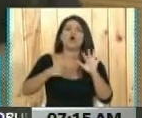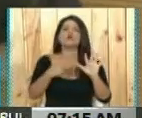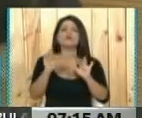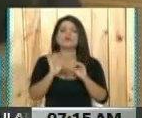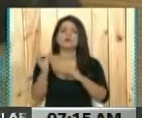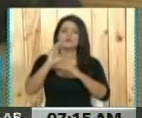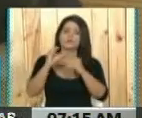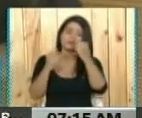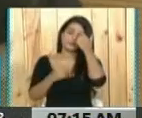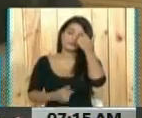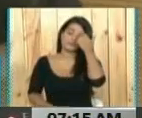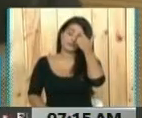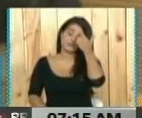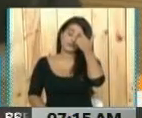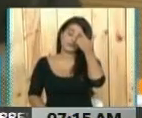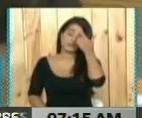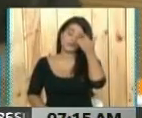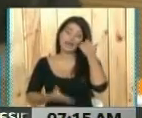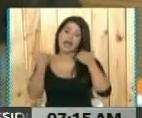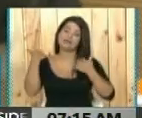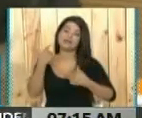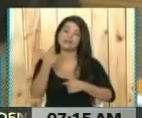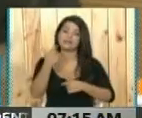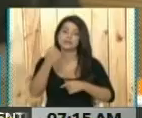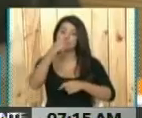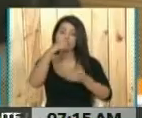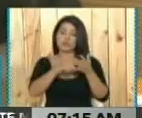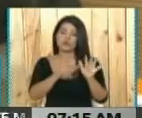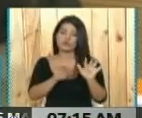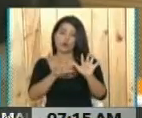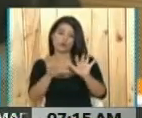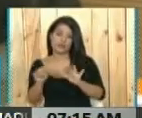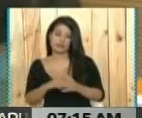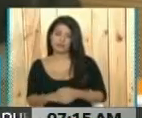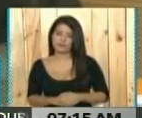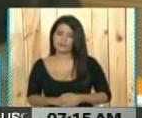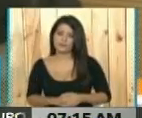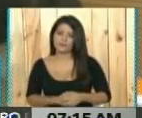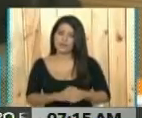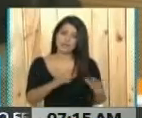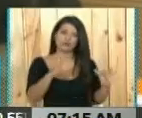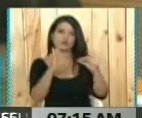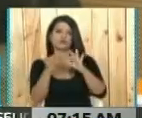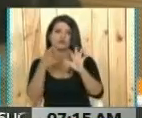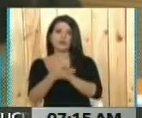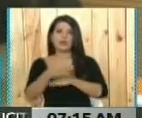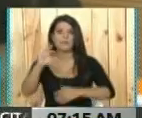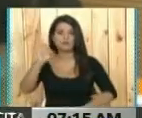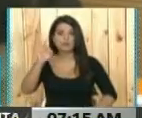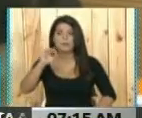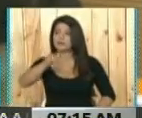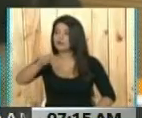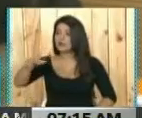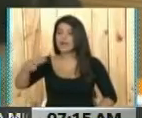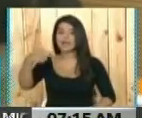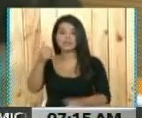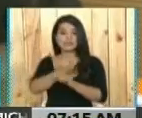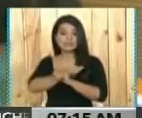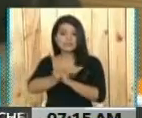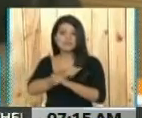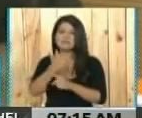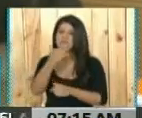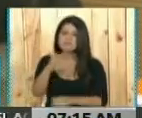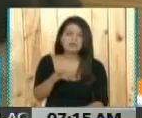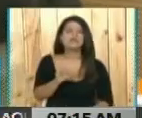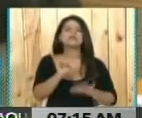del registrado desde la década de los 80. En correspondencia, la tasa de desocupación se ubica actualmente alrededor